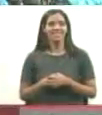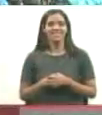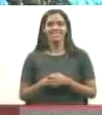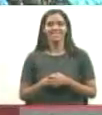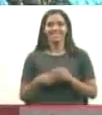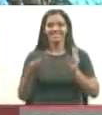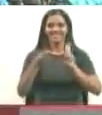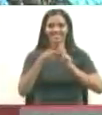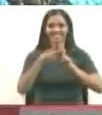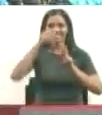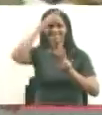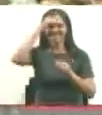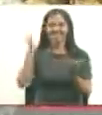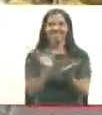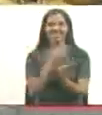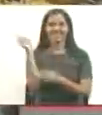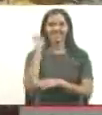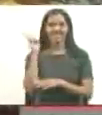Numeral Trump fuera.